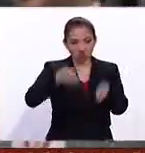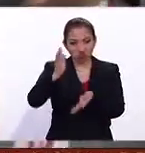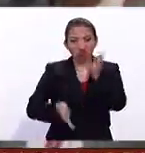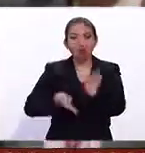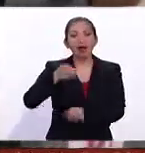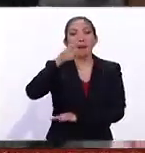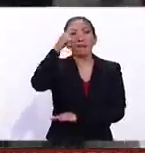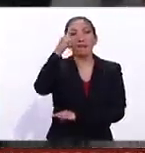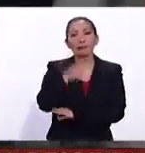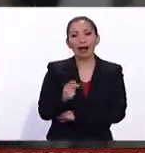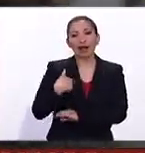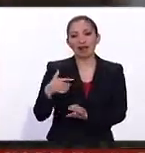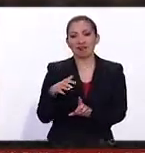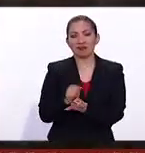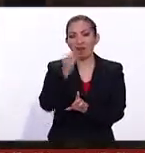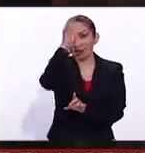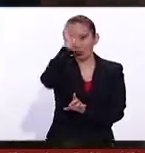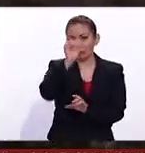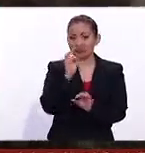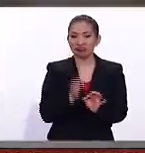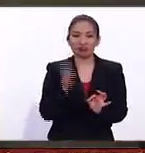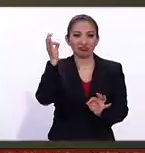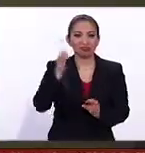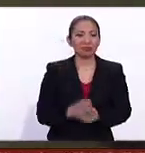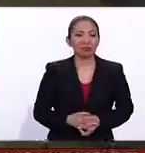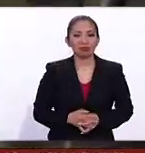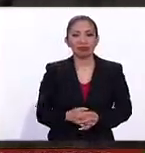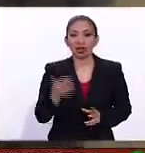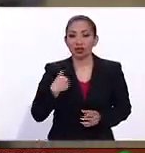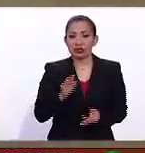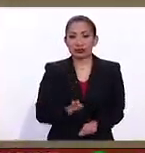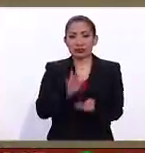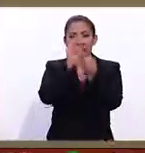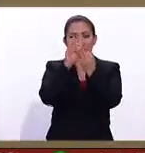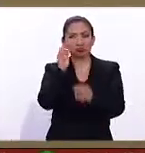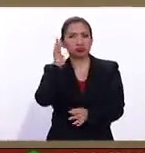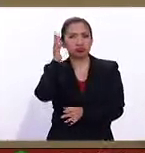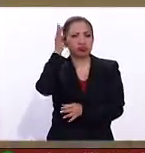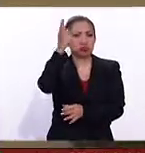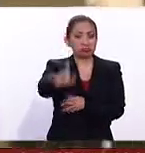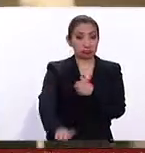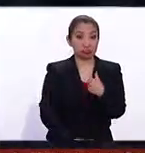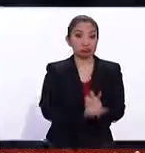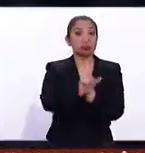poder lograr este acuerdo. Nos enfrentamos a un desafío